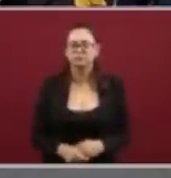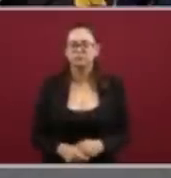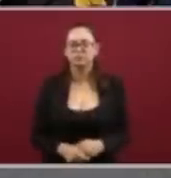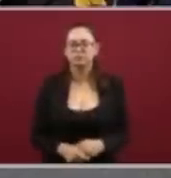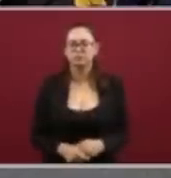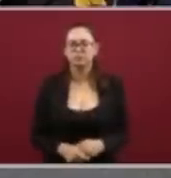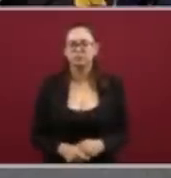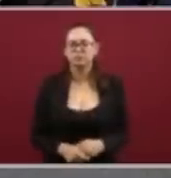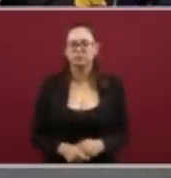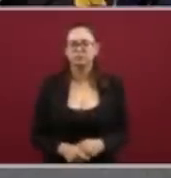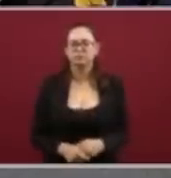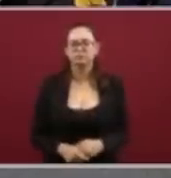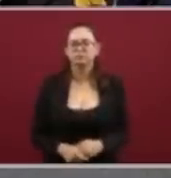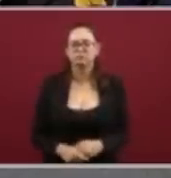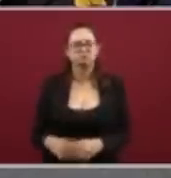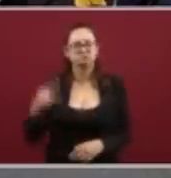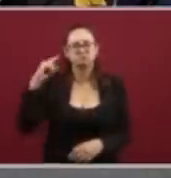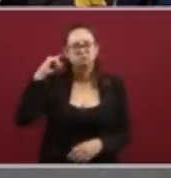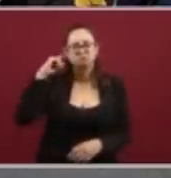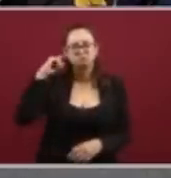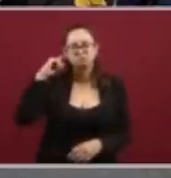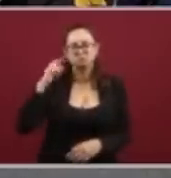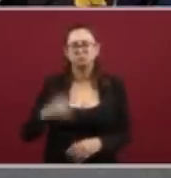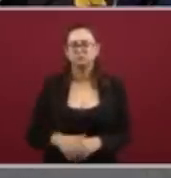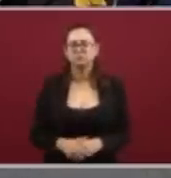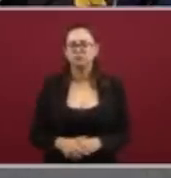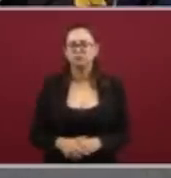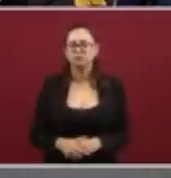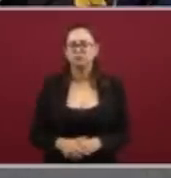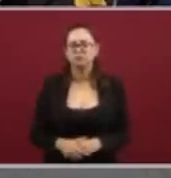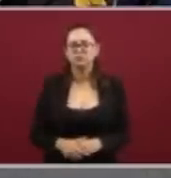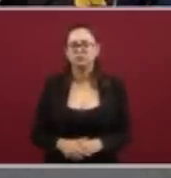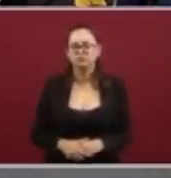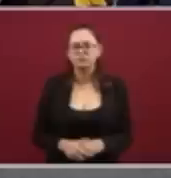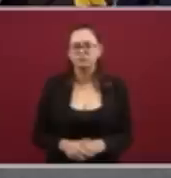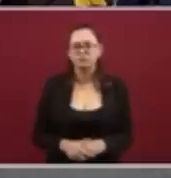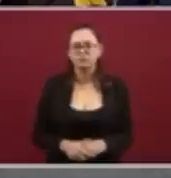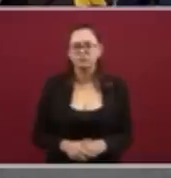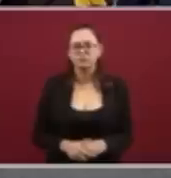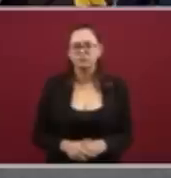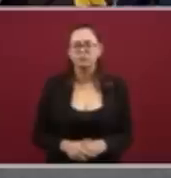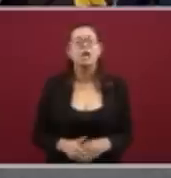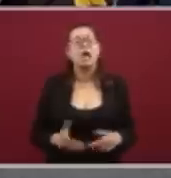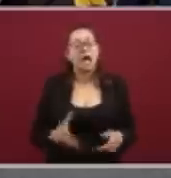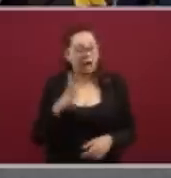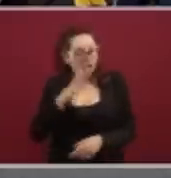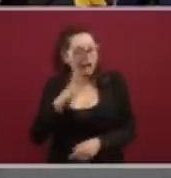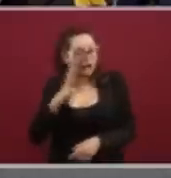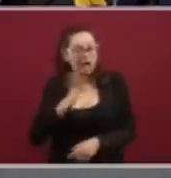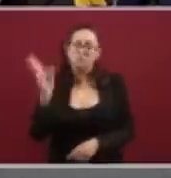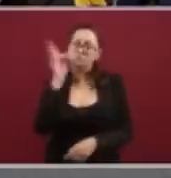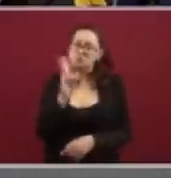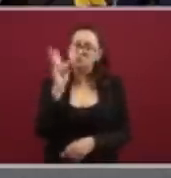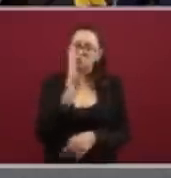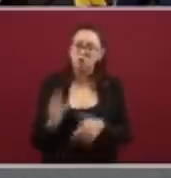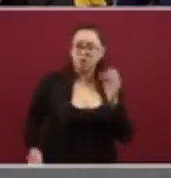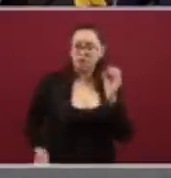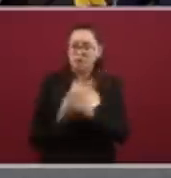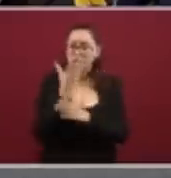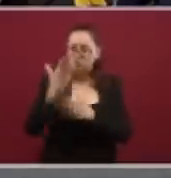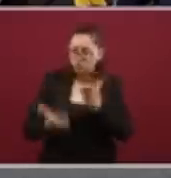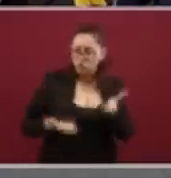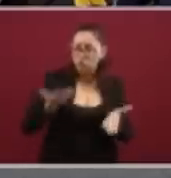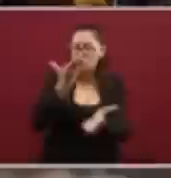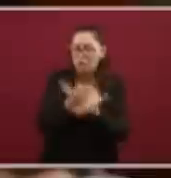necesitamos pruebas que nos hubieran puesto problemas nuevas que pudieran darle un viraje